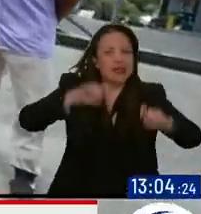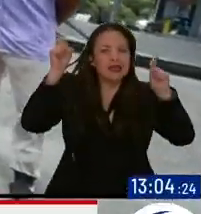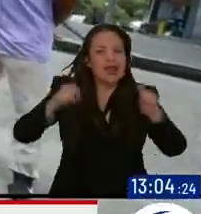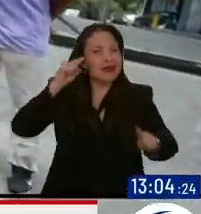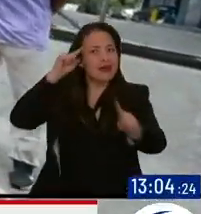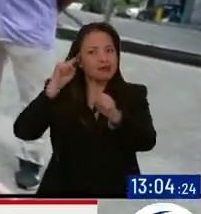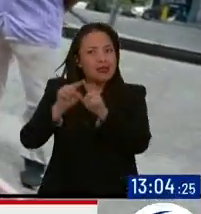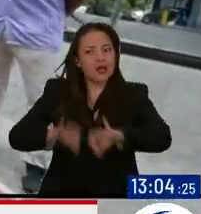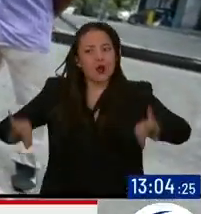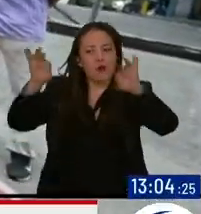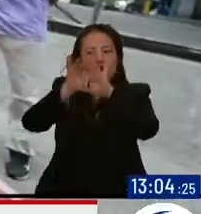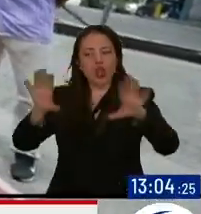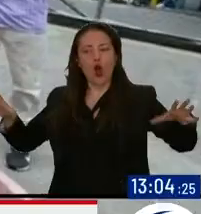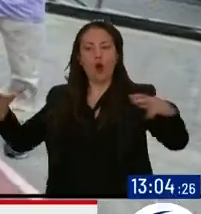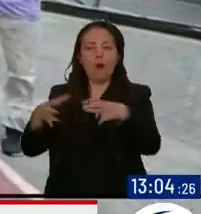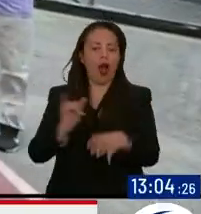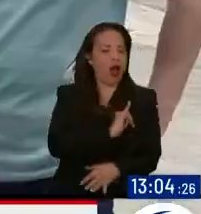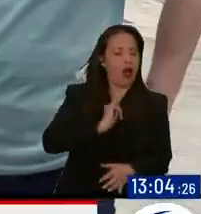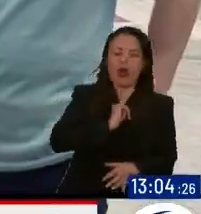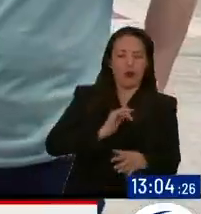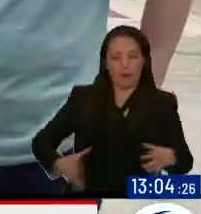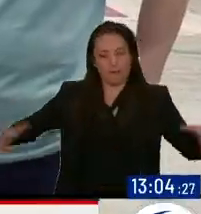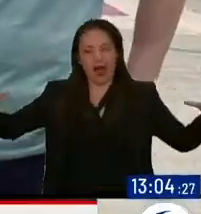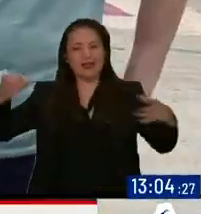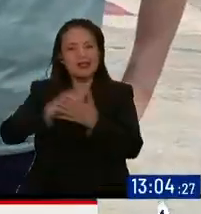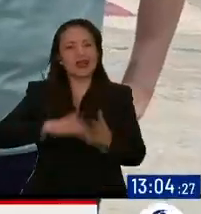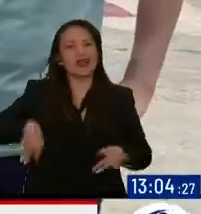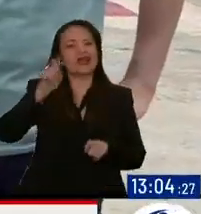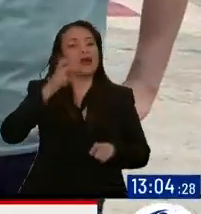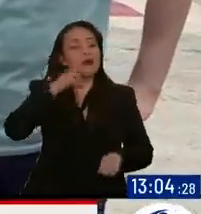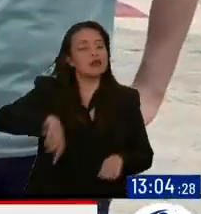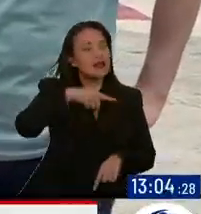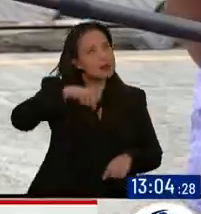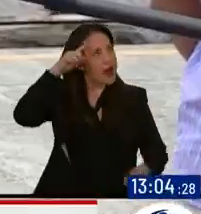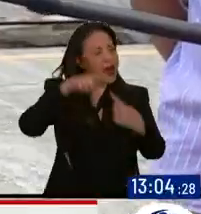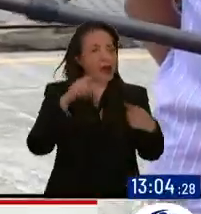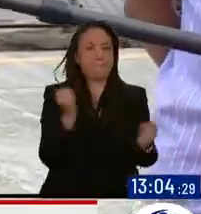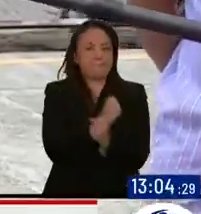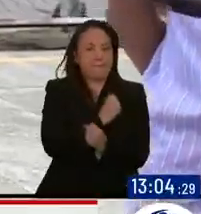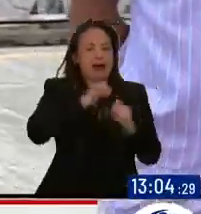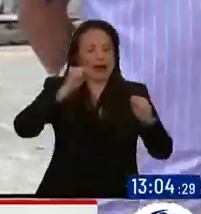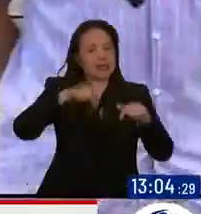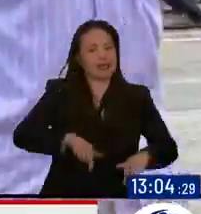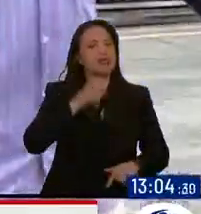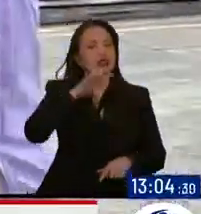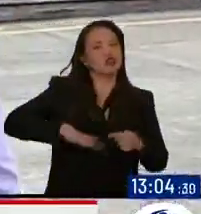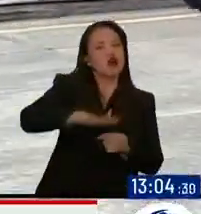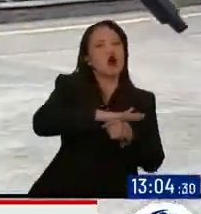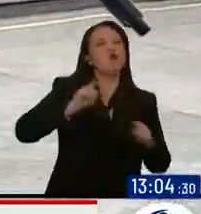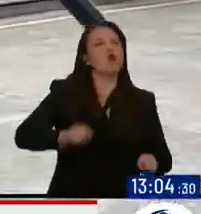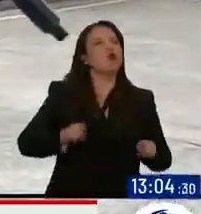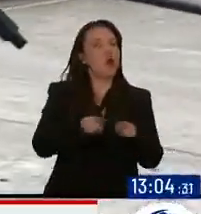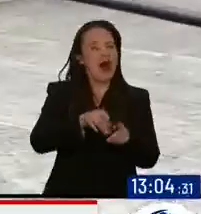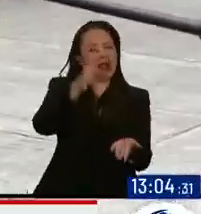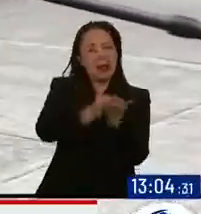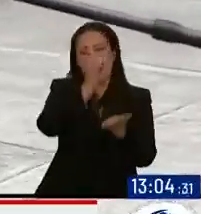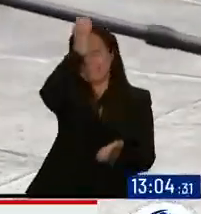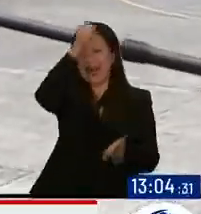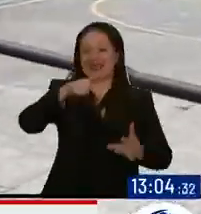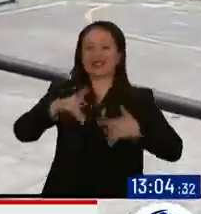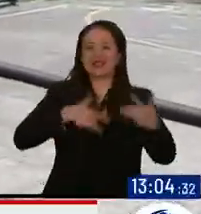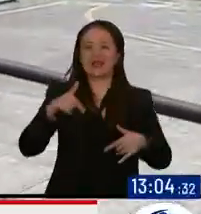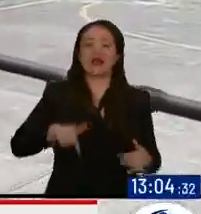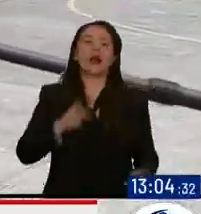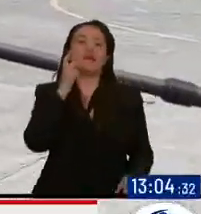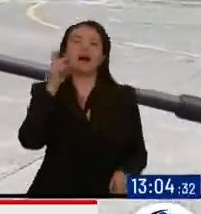necesita que los pereiranos amemos más la ciudad y que todos nos visiten porque es la capital de la alegría. Ahora pues. Pereira necesita más